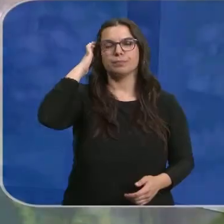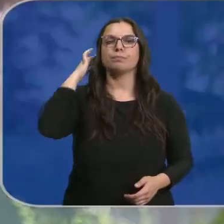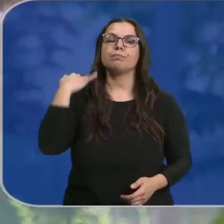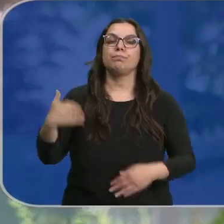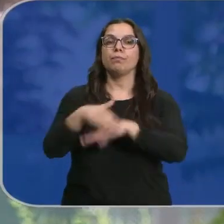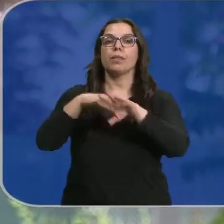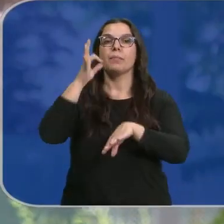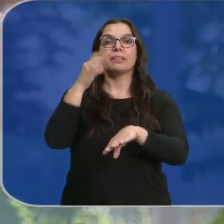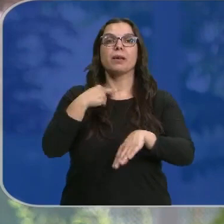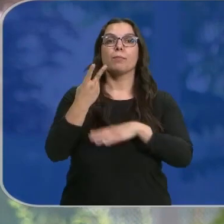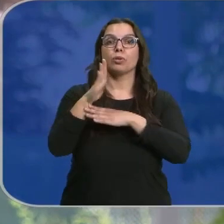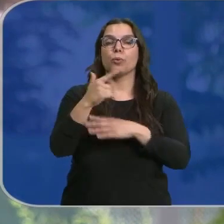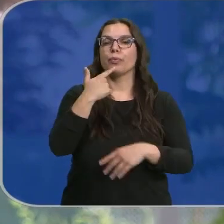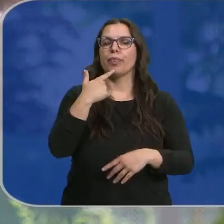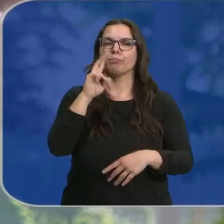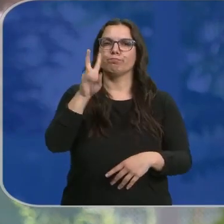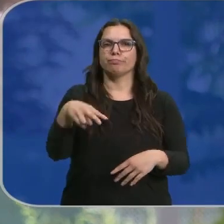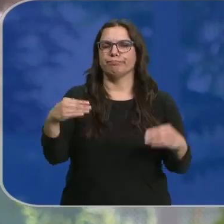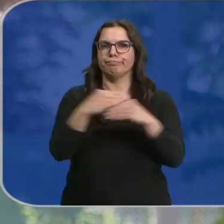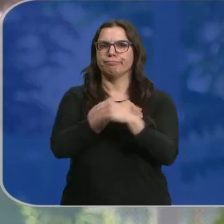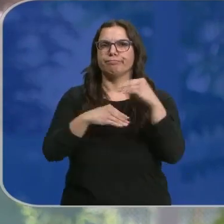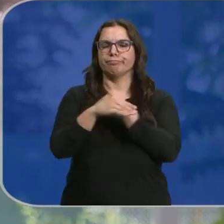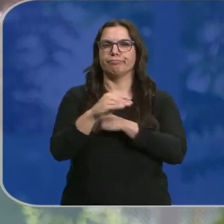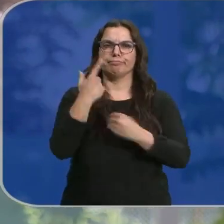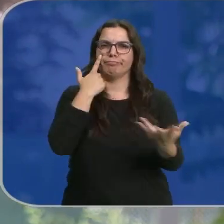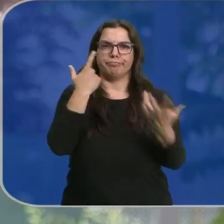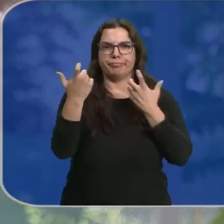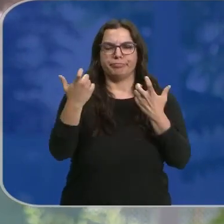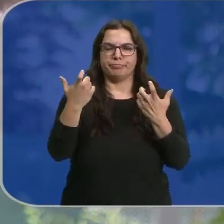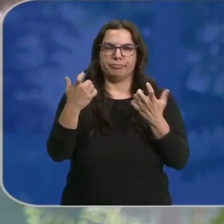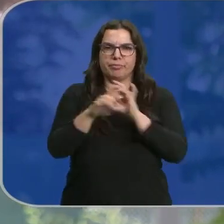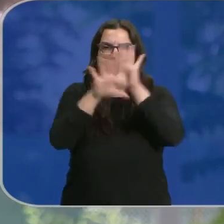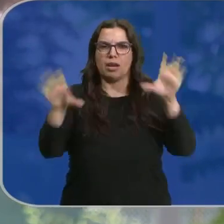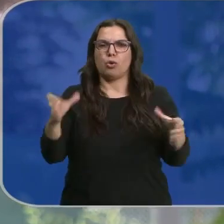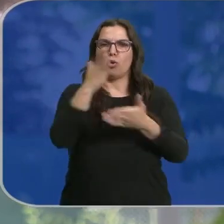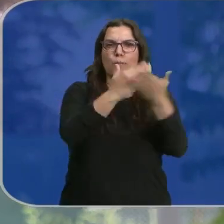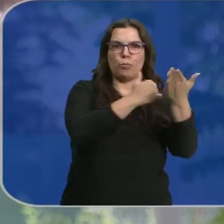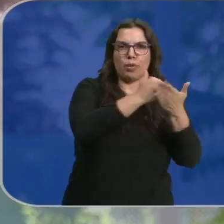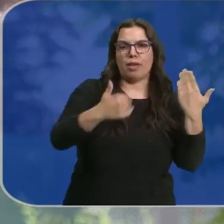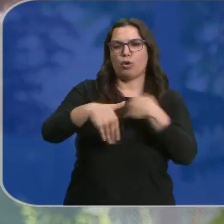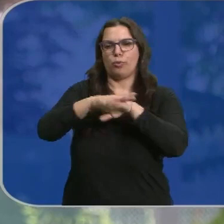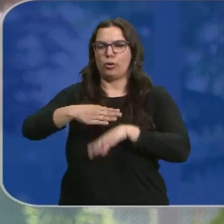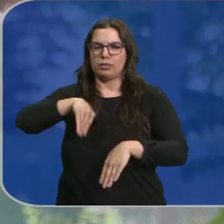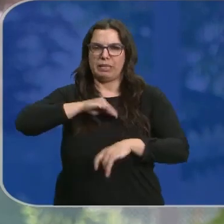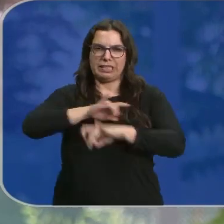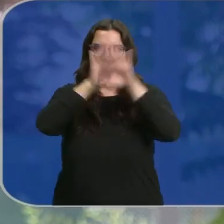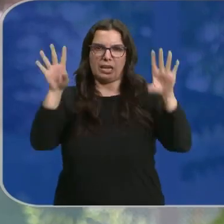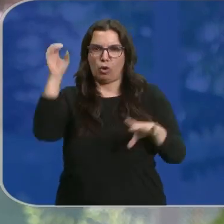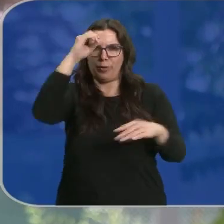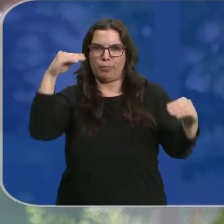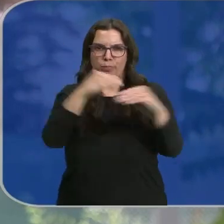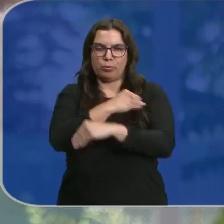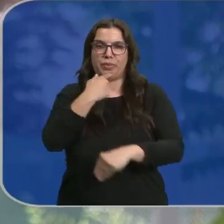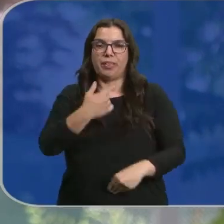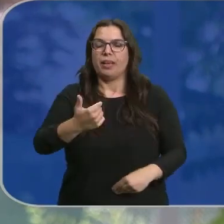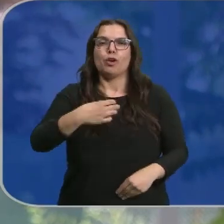Sí, la ministra portavoz ha reconocido esas diferencias, dice que es evidente esas discrepancias, en este caso entre la comunidad autónoma y el Gobierno central, y dice que no se